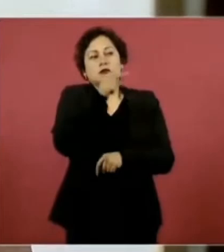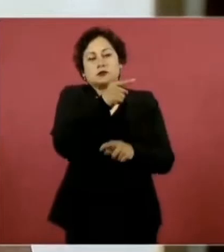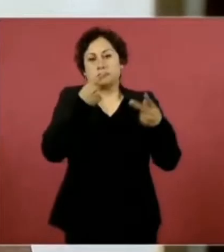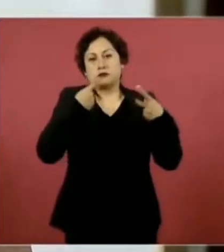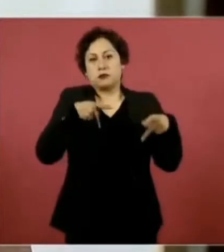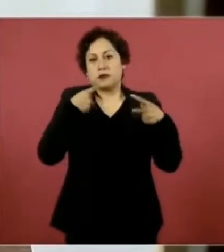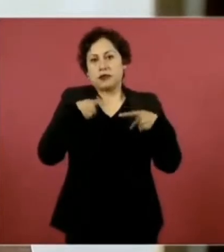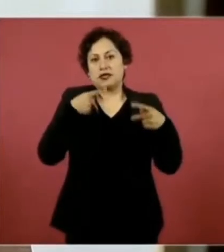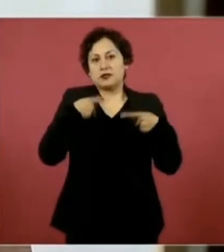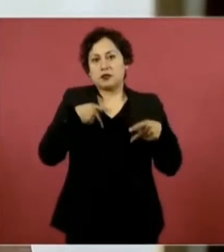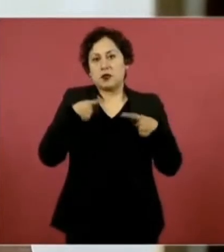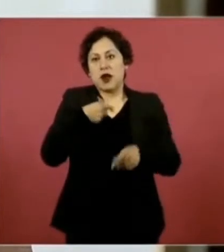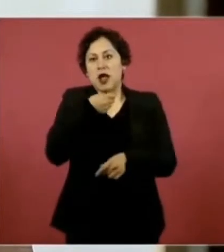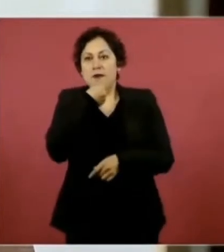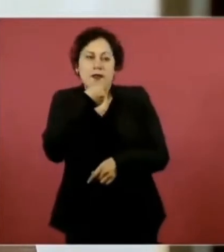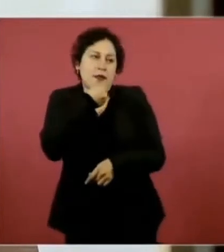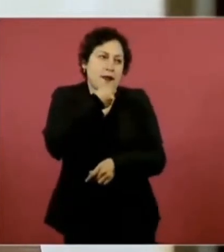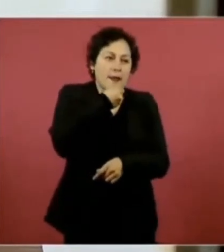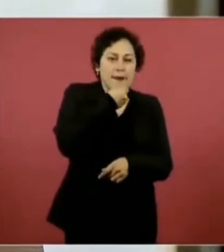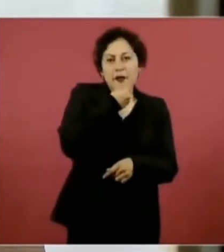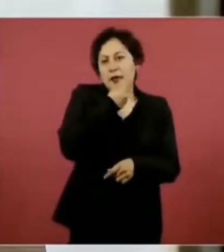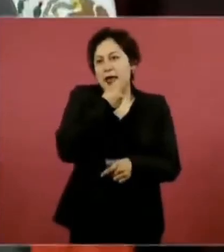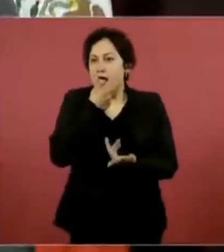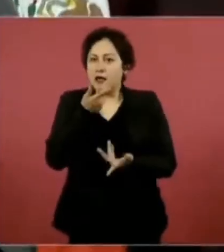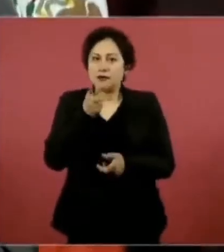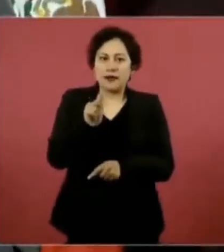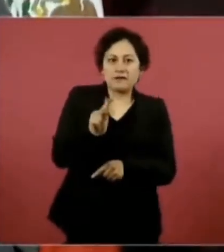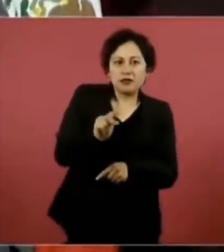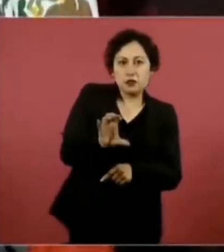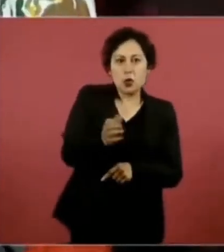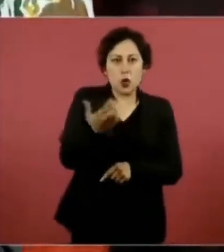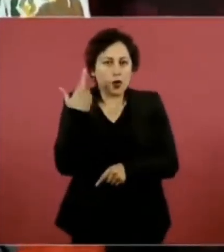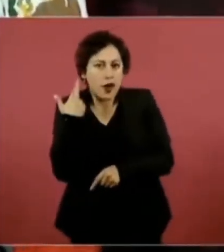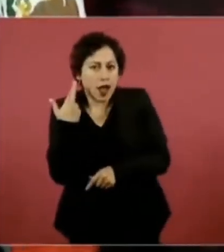comentarista de radio, de televisión,